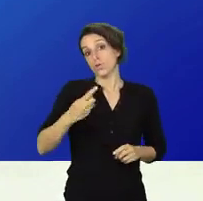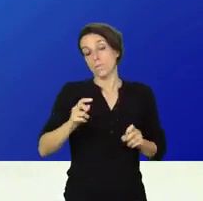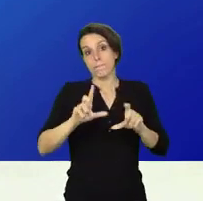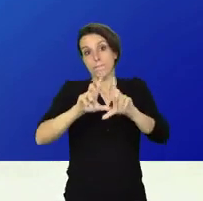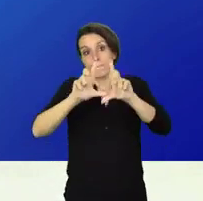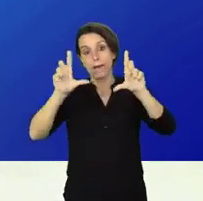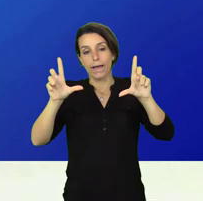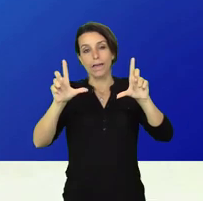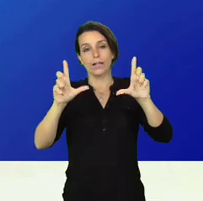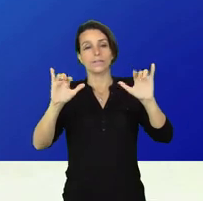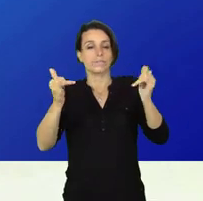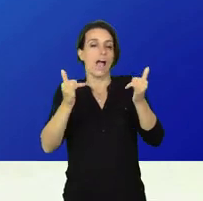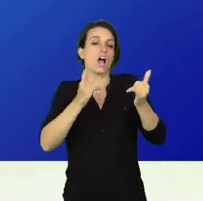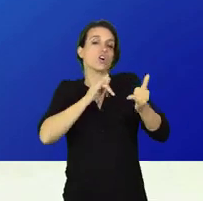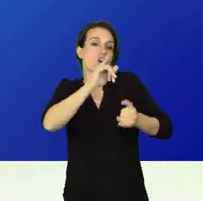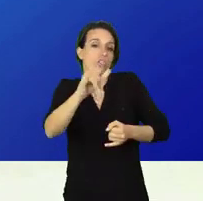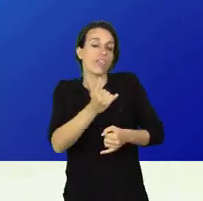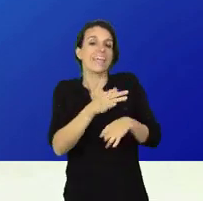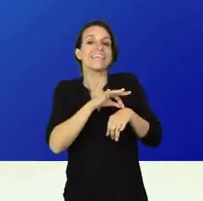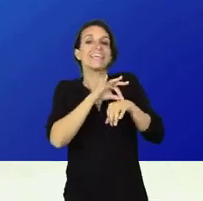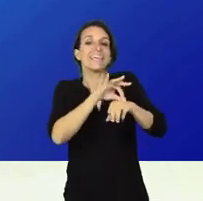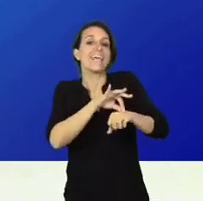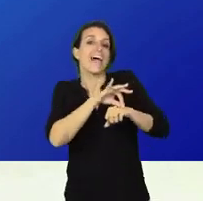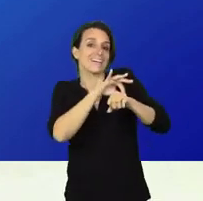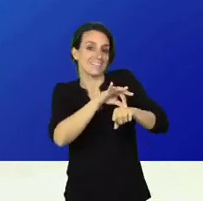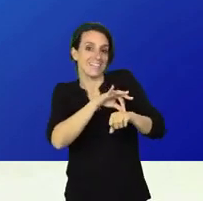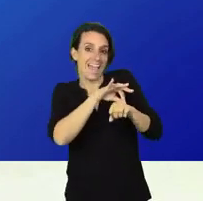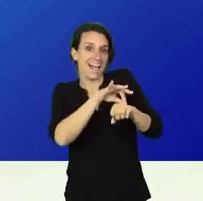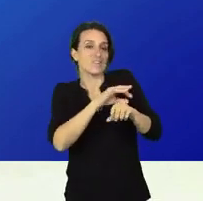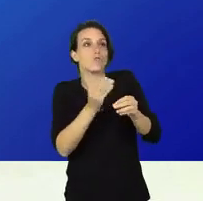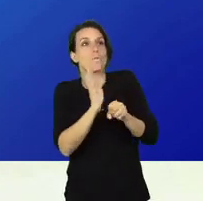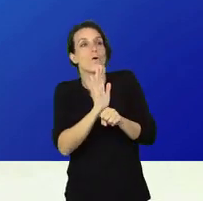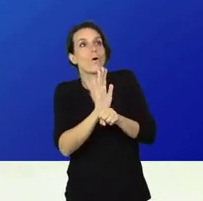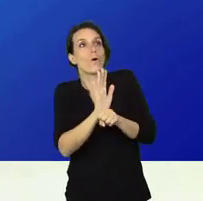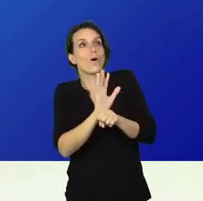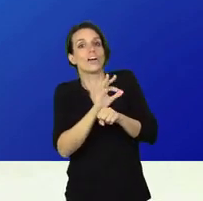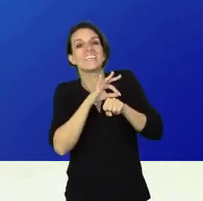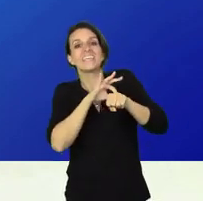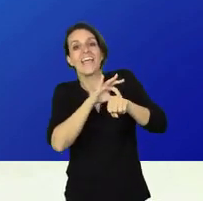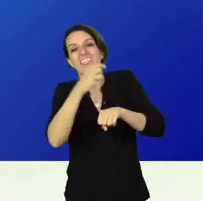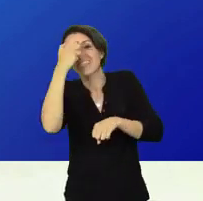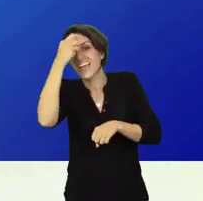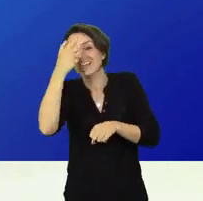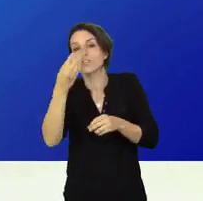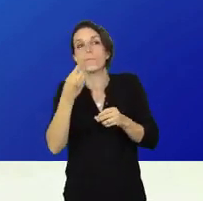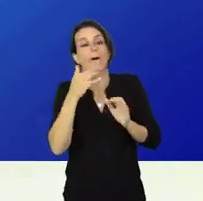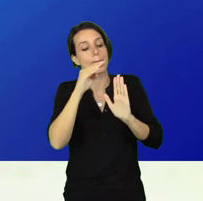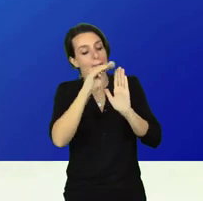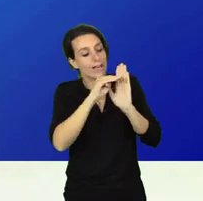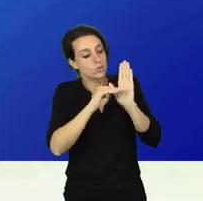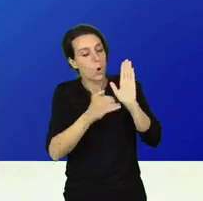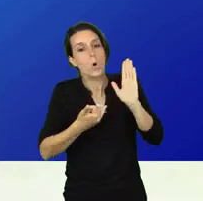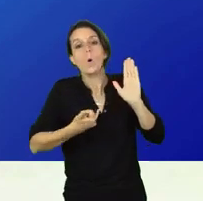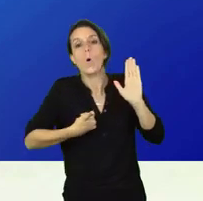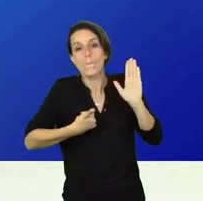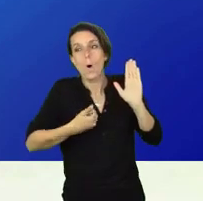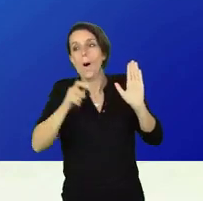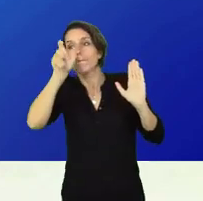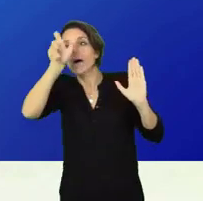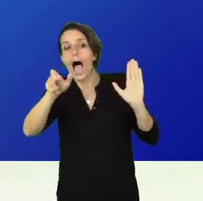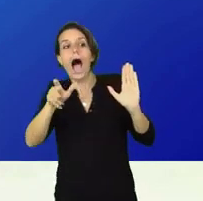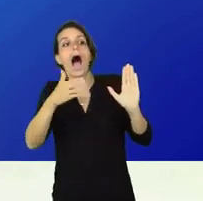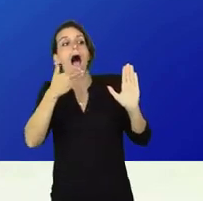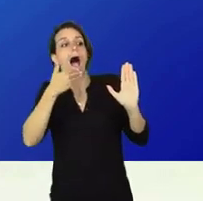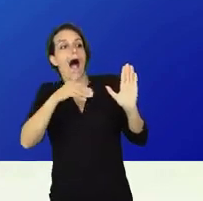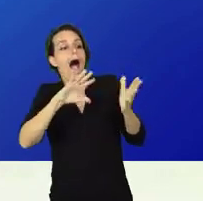Y bueno, esta otra imagen es también esto que les contaba de esta guía de películas técnicas, una guía técnica para la elaboración de películas accesibles, que